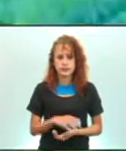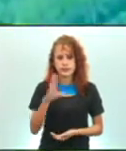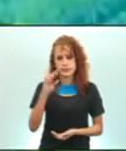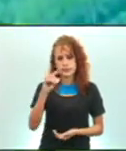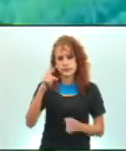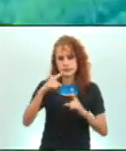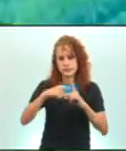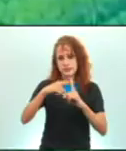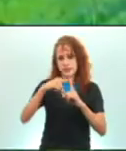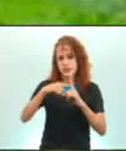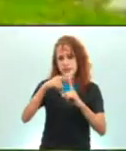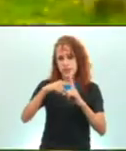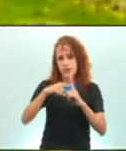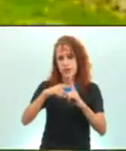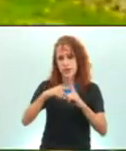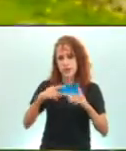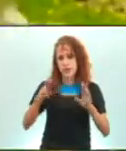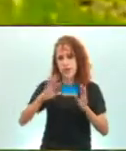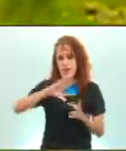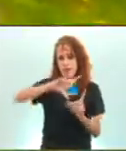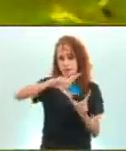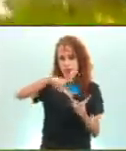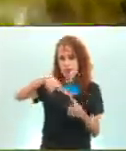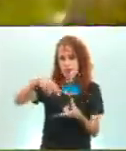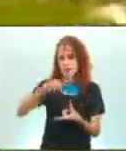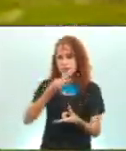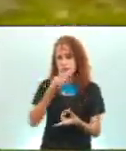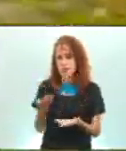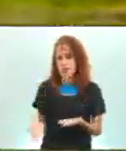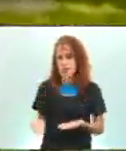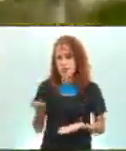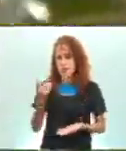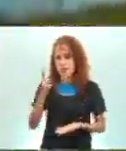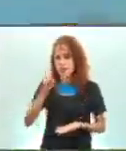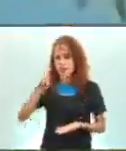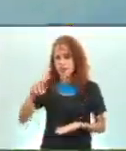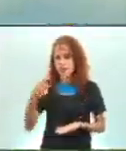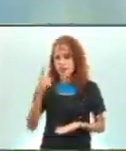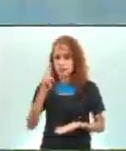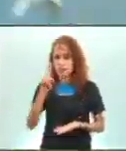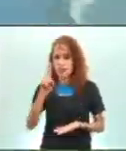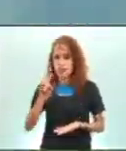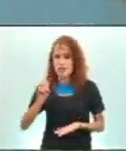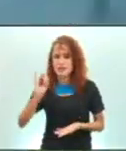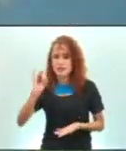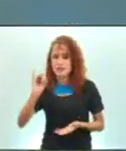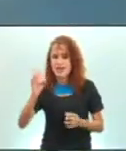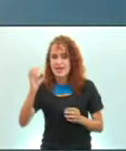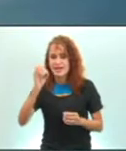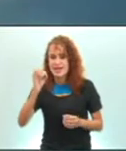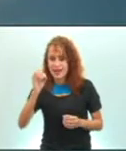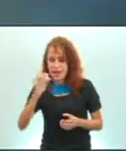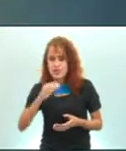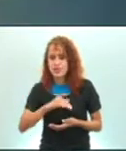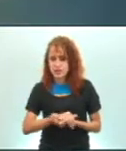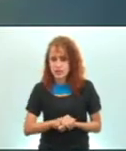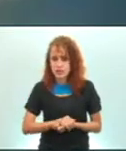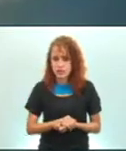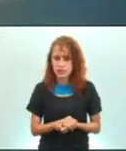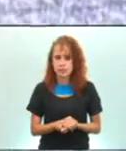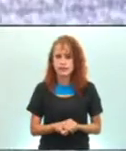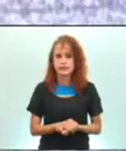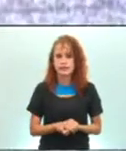Se anuncia que la temperatura media superficial del planeta puede subir entre 1.1 y 6.4 grados Celsius desde el